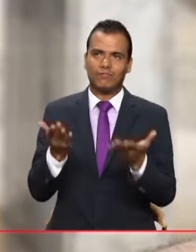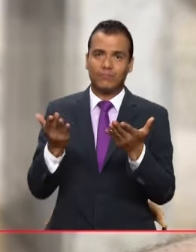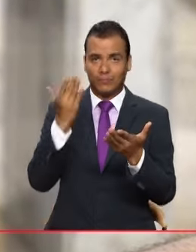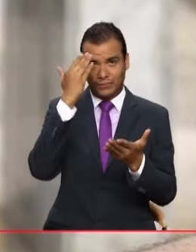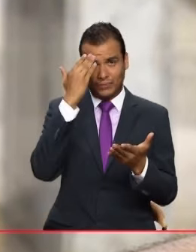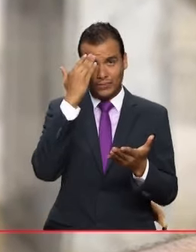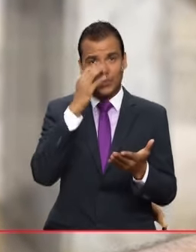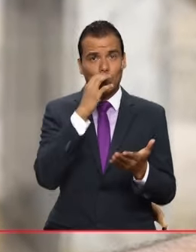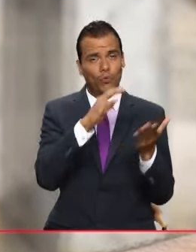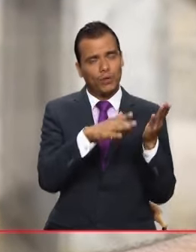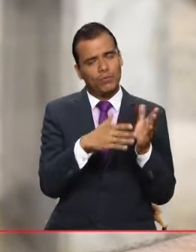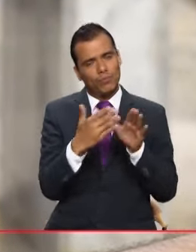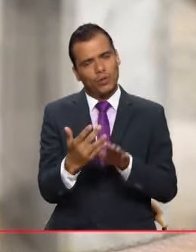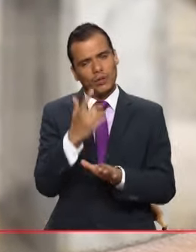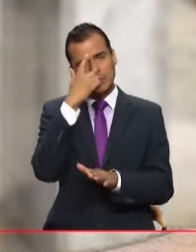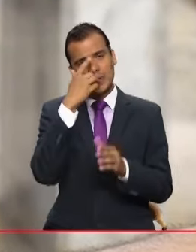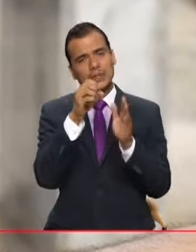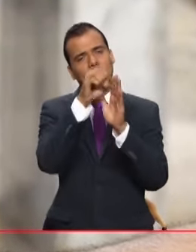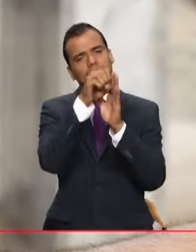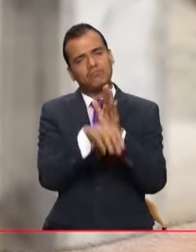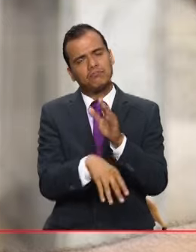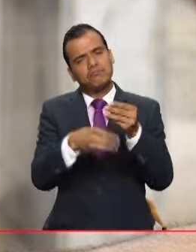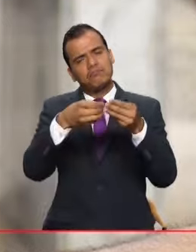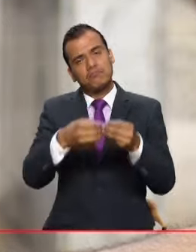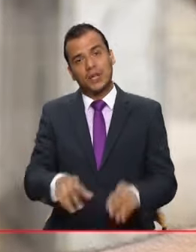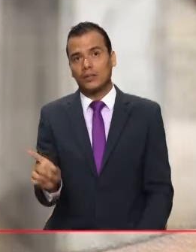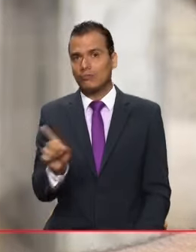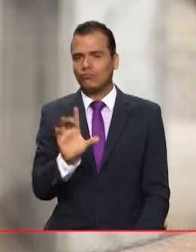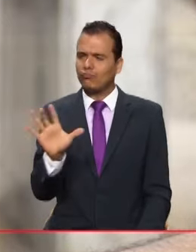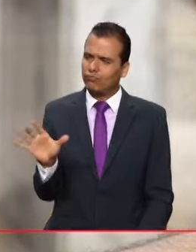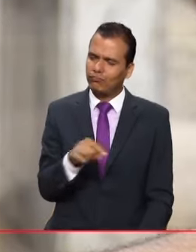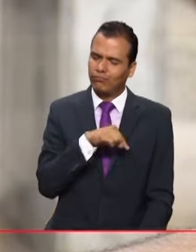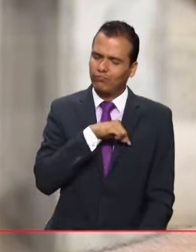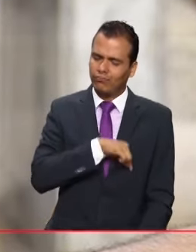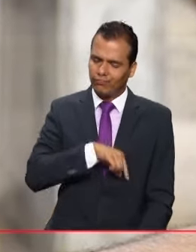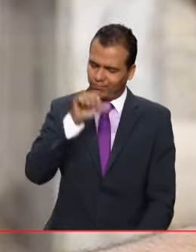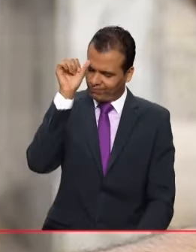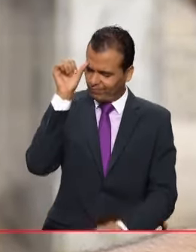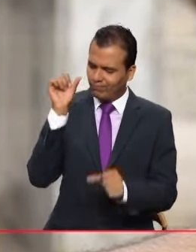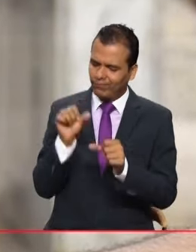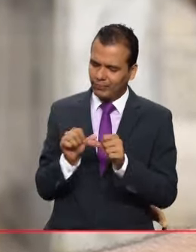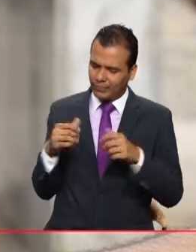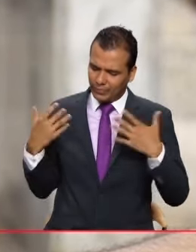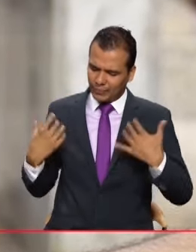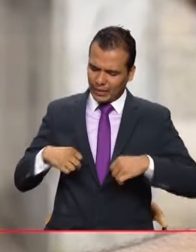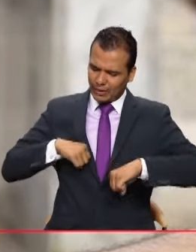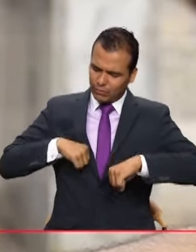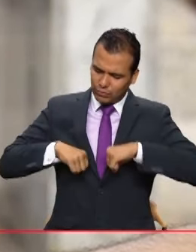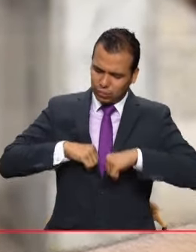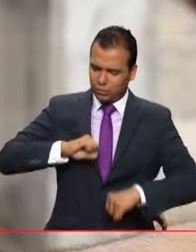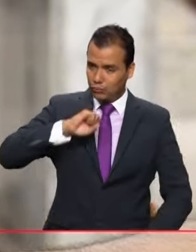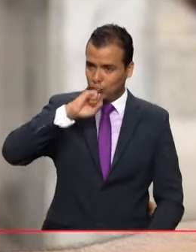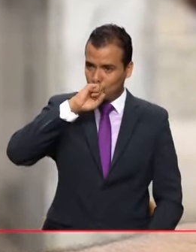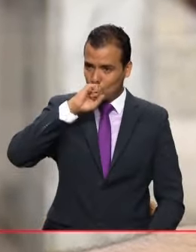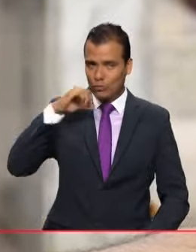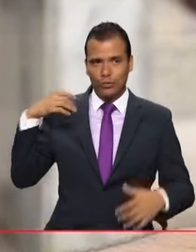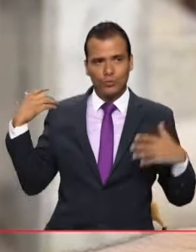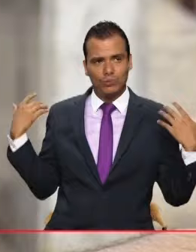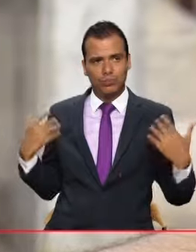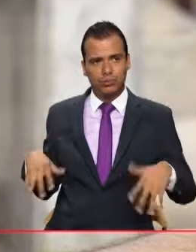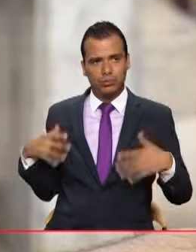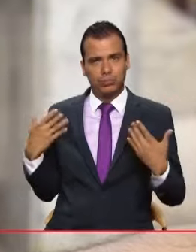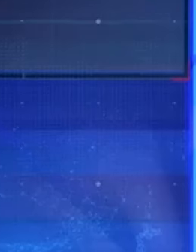pareciera no fue en vano las personas en su interior viven una entrega una profecía a imagen de